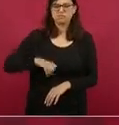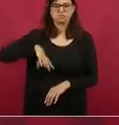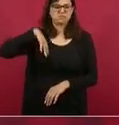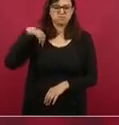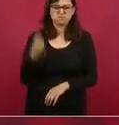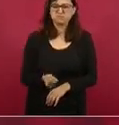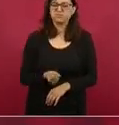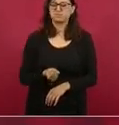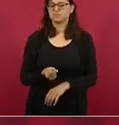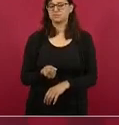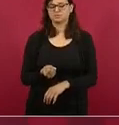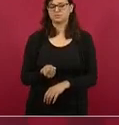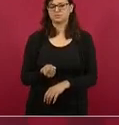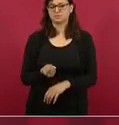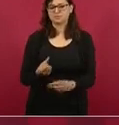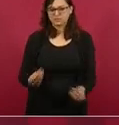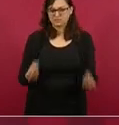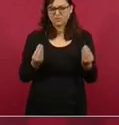¿Cómo es